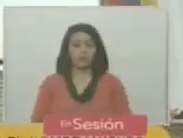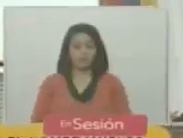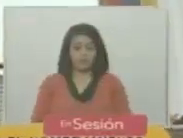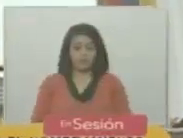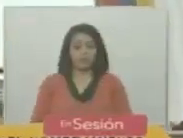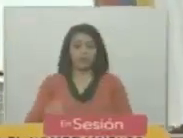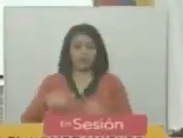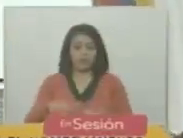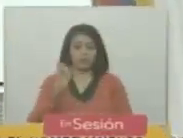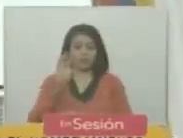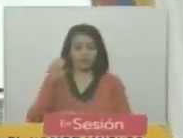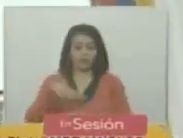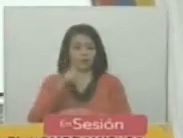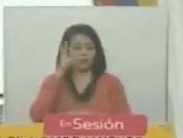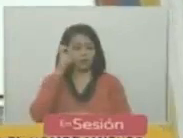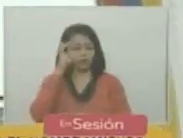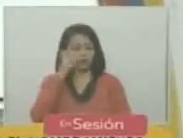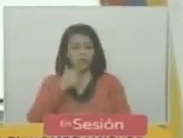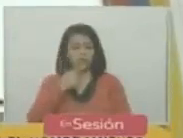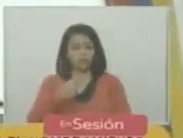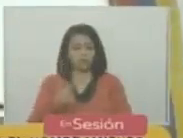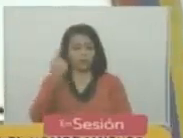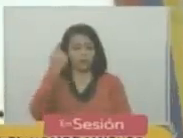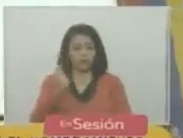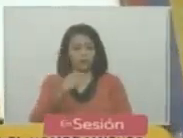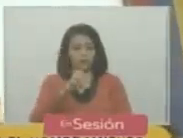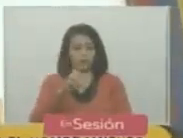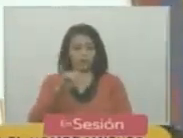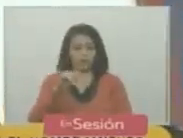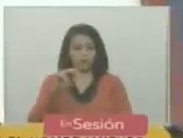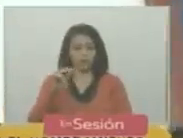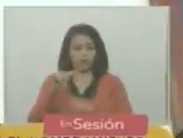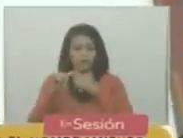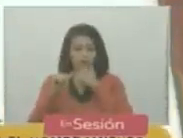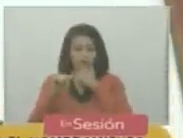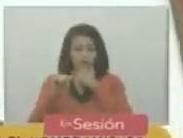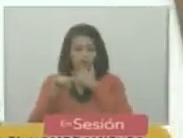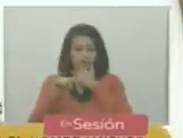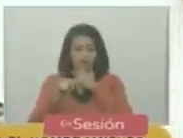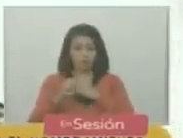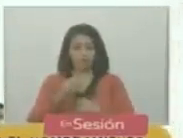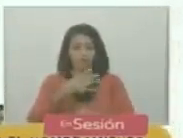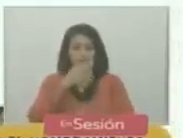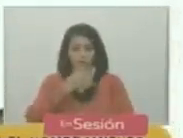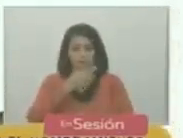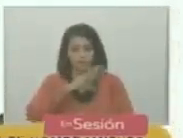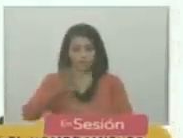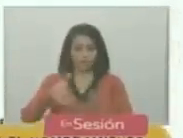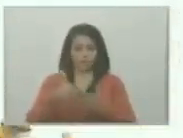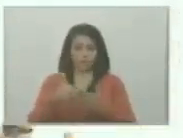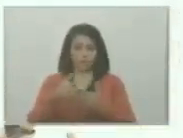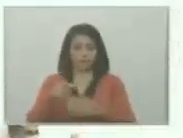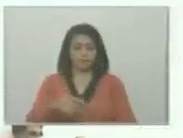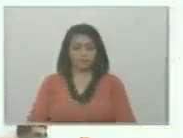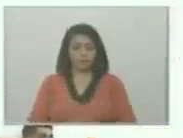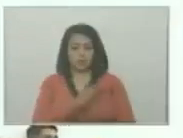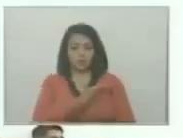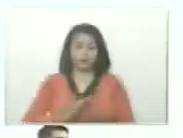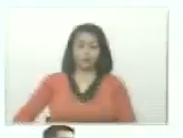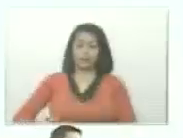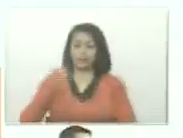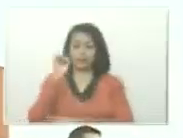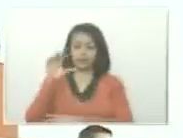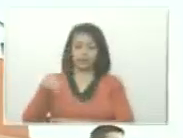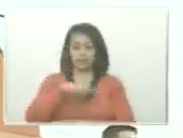ante esta plenaria. Escuchemos declaraciones de la diputada Ilenia Medina. Buenos días, estimado presidente de la